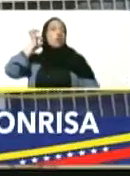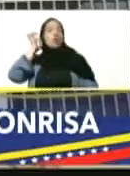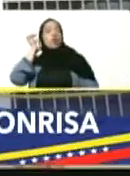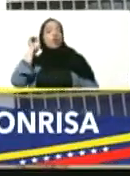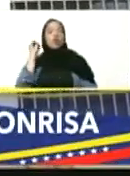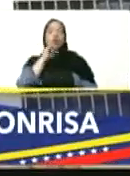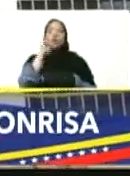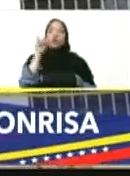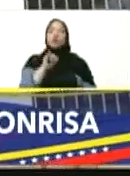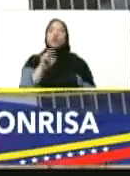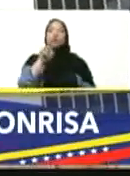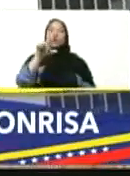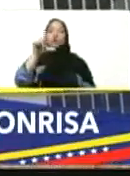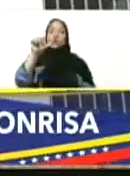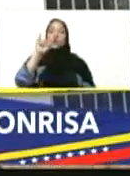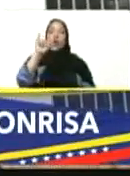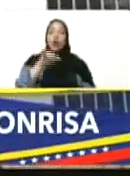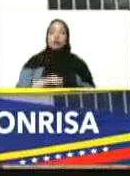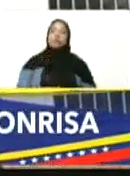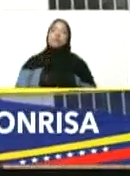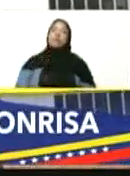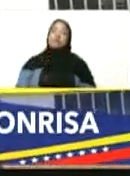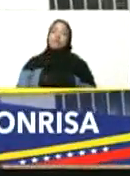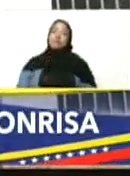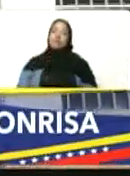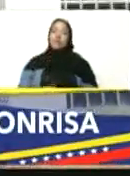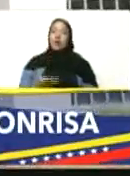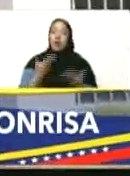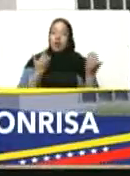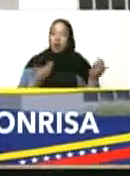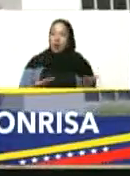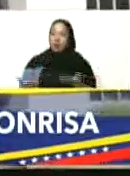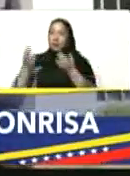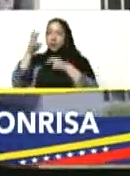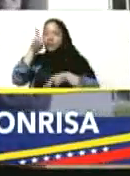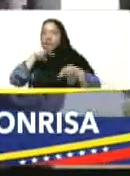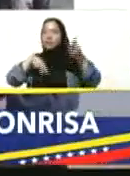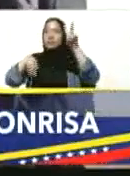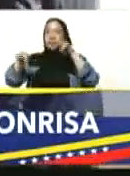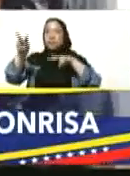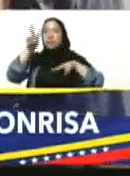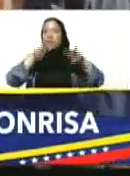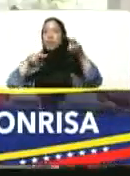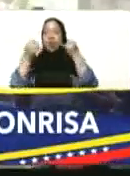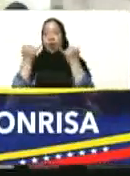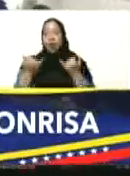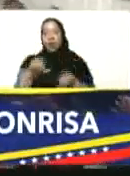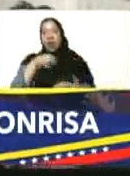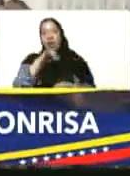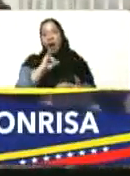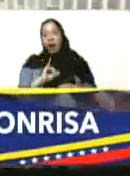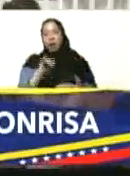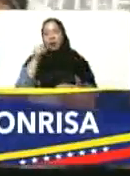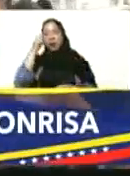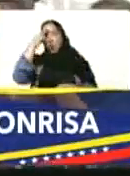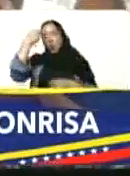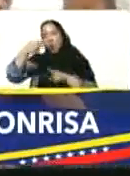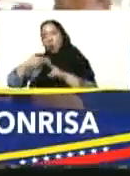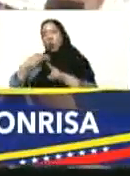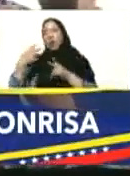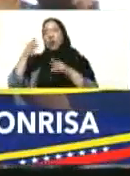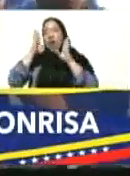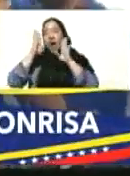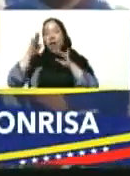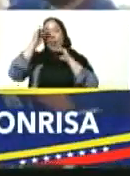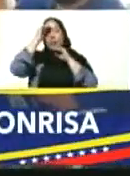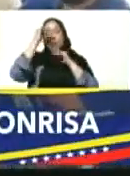Zulay Hernández. Vamos, presidente, a hacer el recorrido. Hemos tenido el honor de